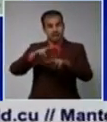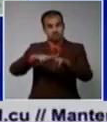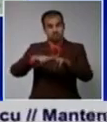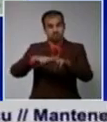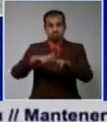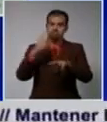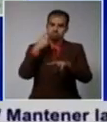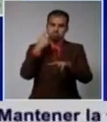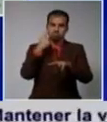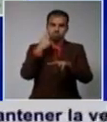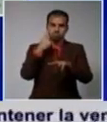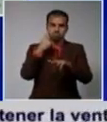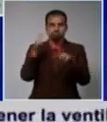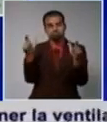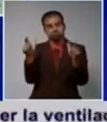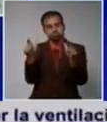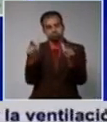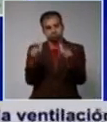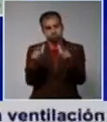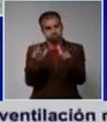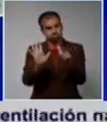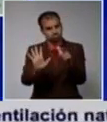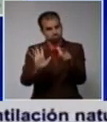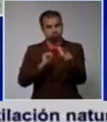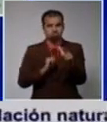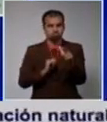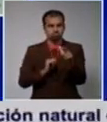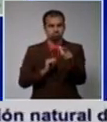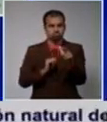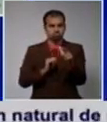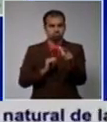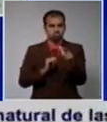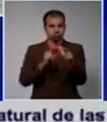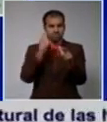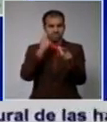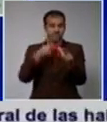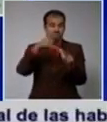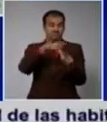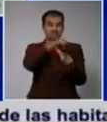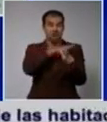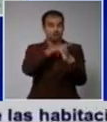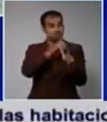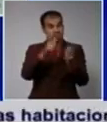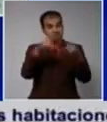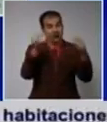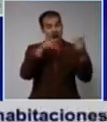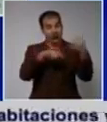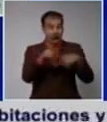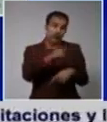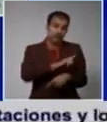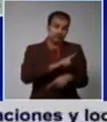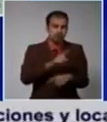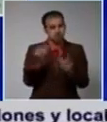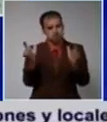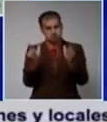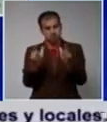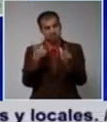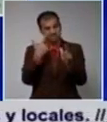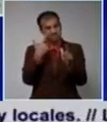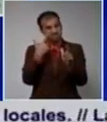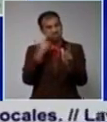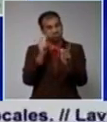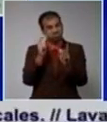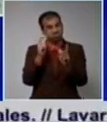en 57 el número de casos en comparación con el día anterior, pero todavía con una cifra muy alta y con